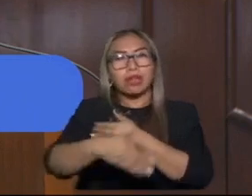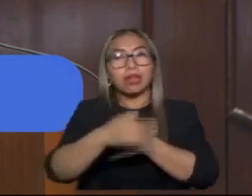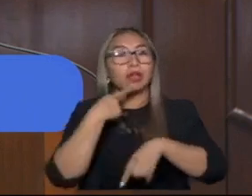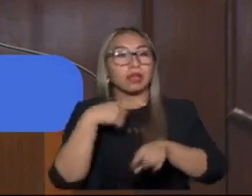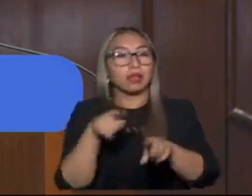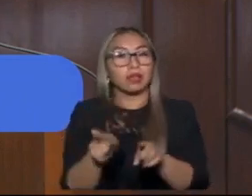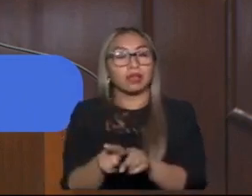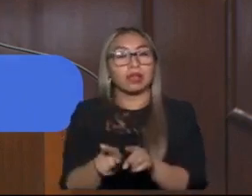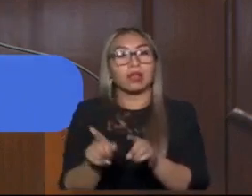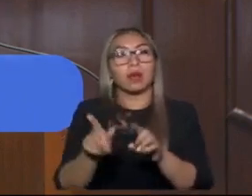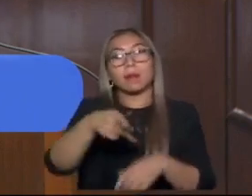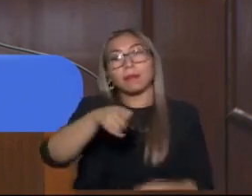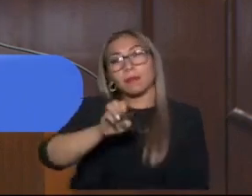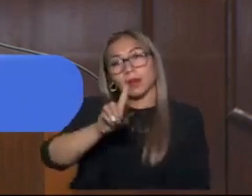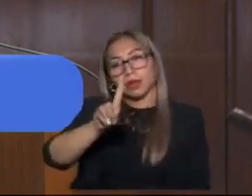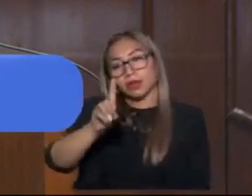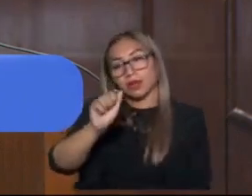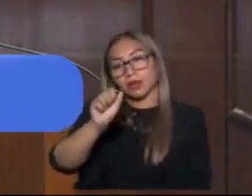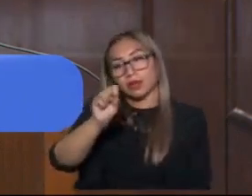Pedací.